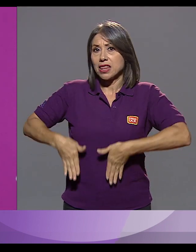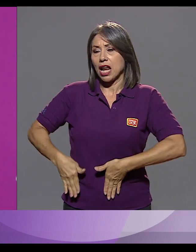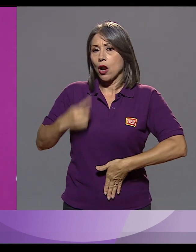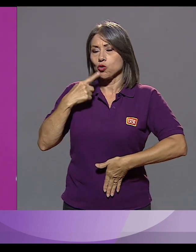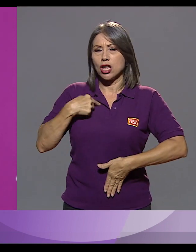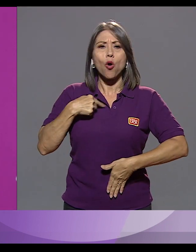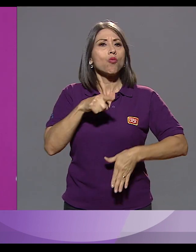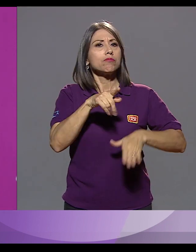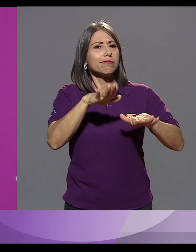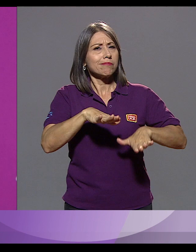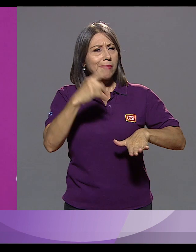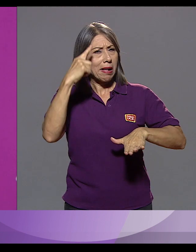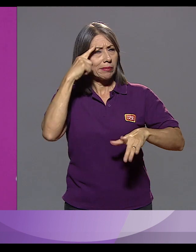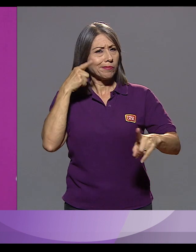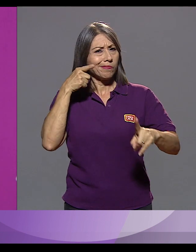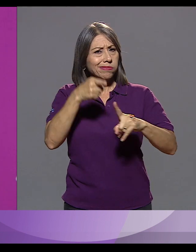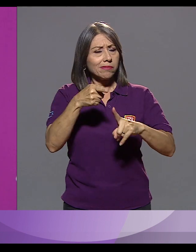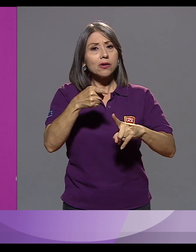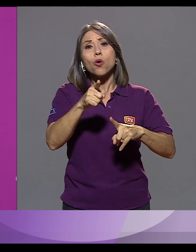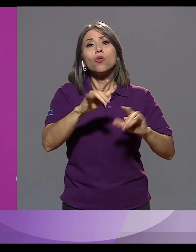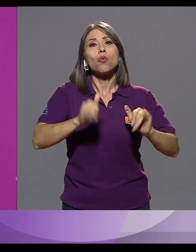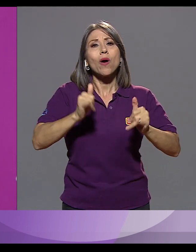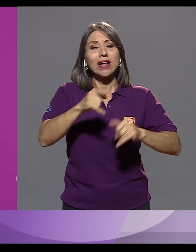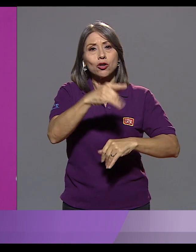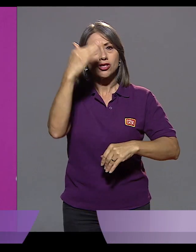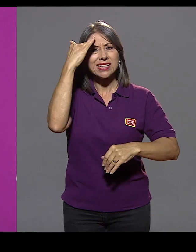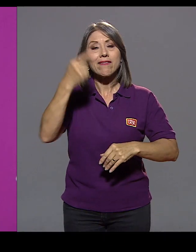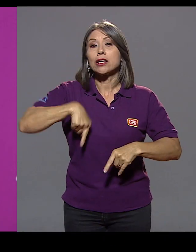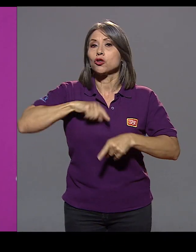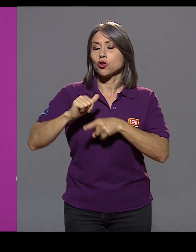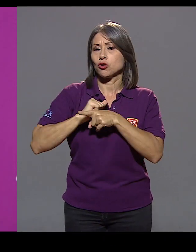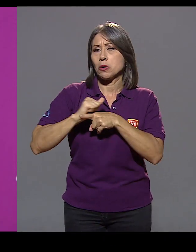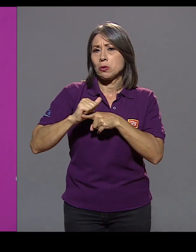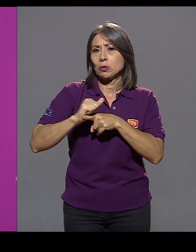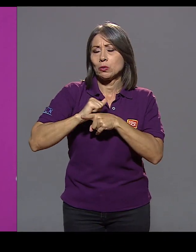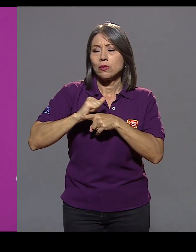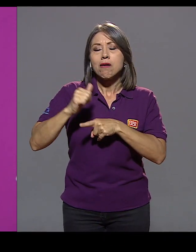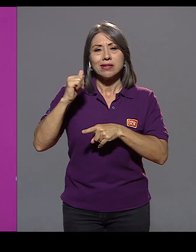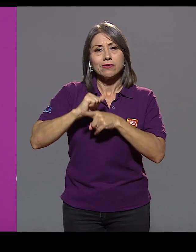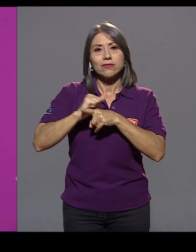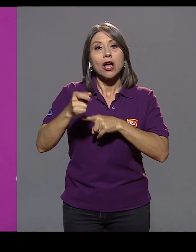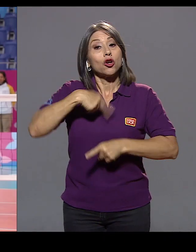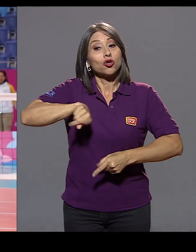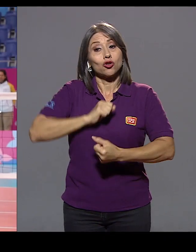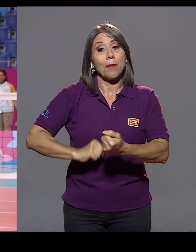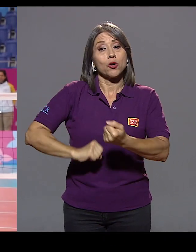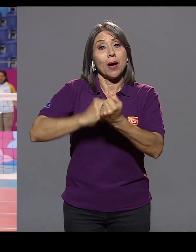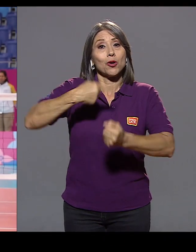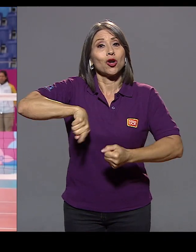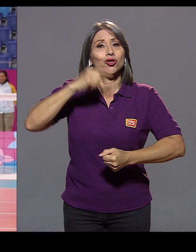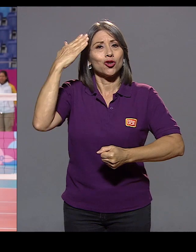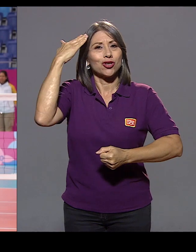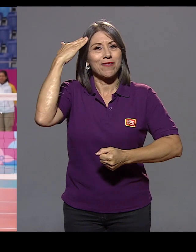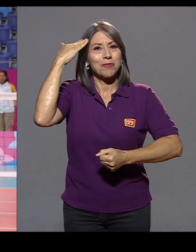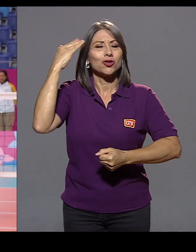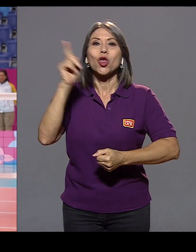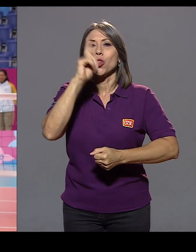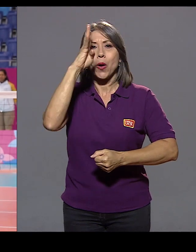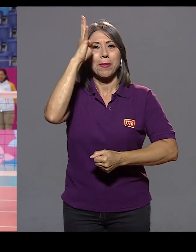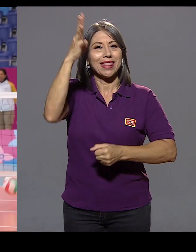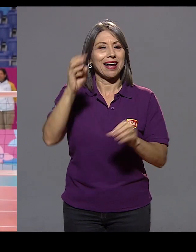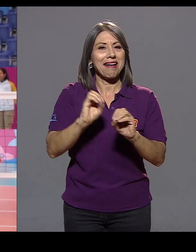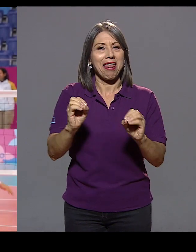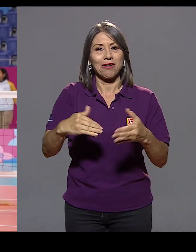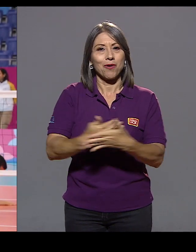que saben, entrenamos bastante, tenemos conciencia en eso, entonces apoyarnos en lo que sabemos, no venir a inventar nada